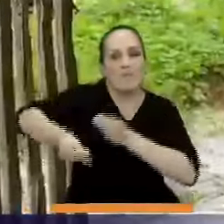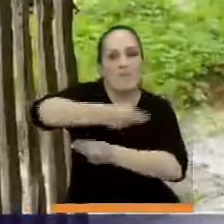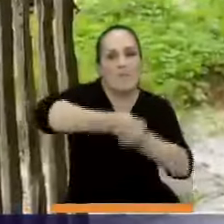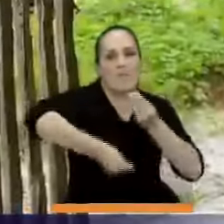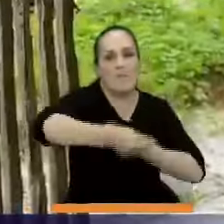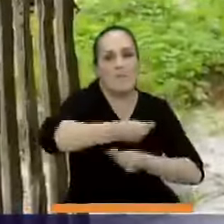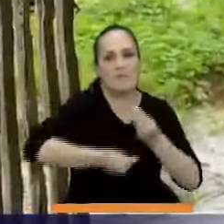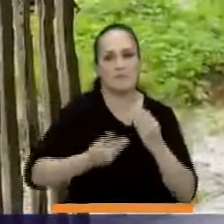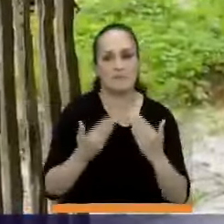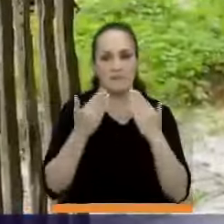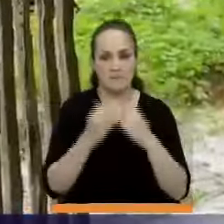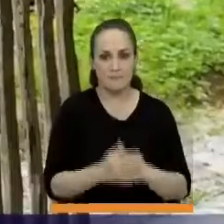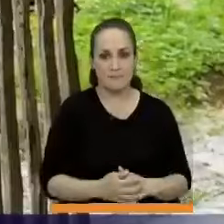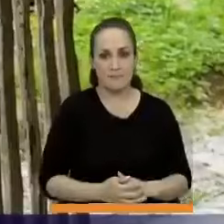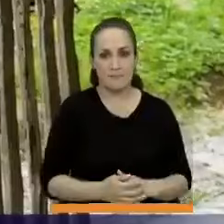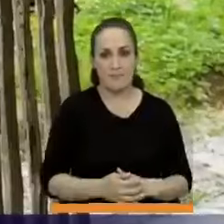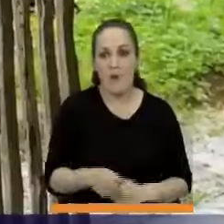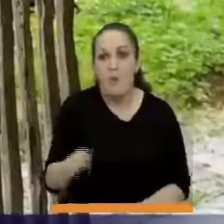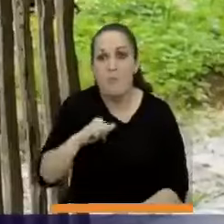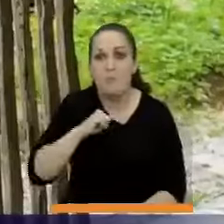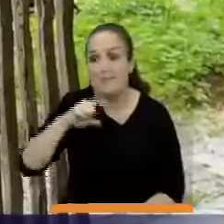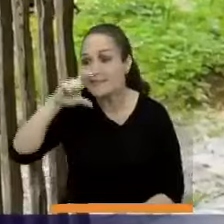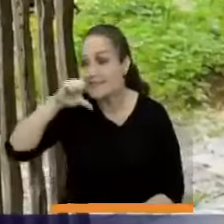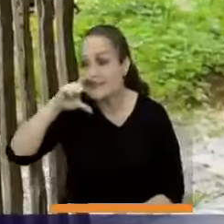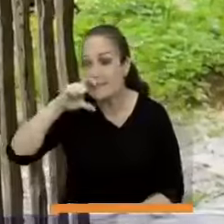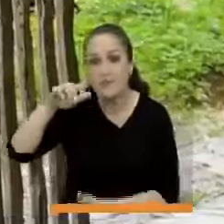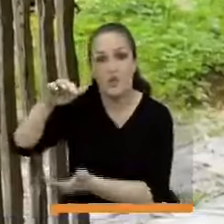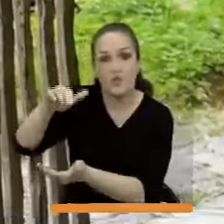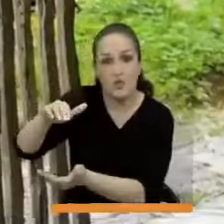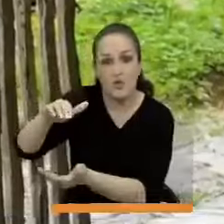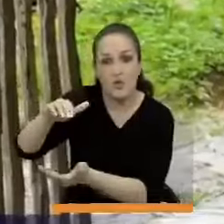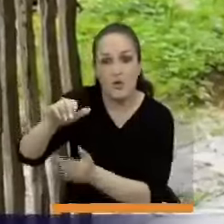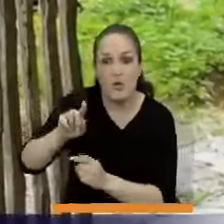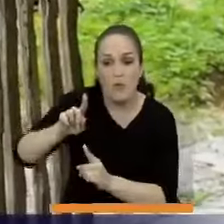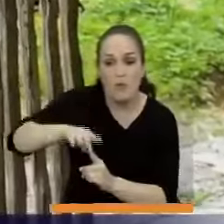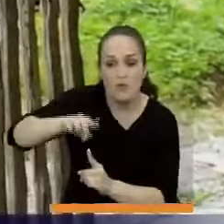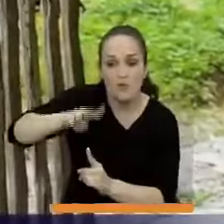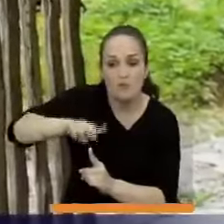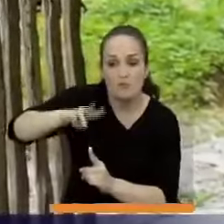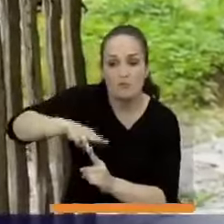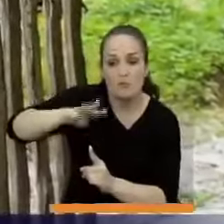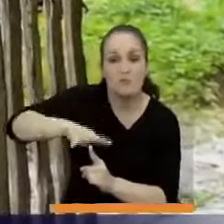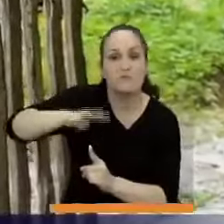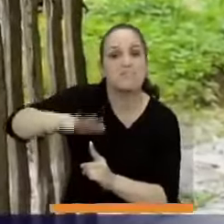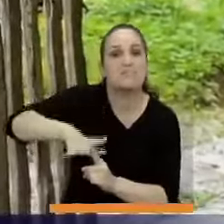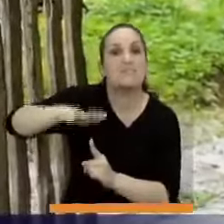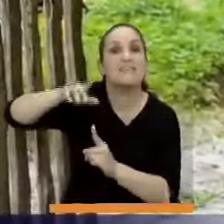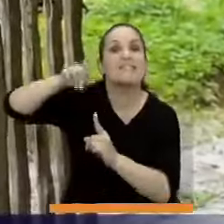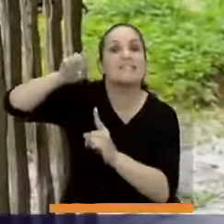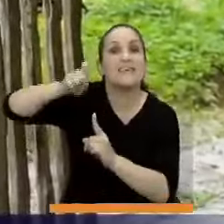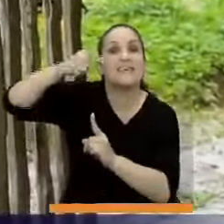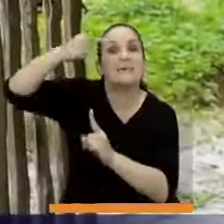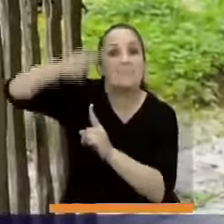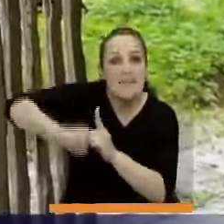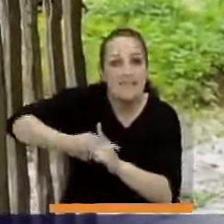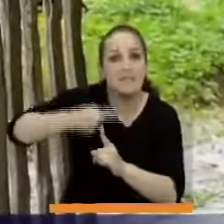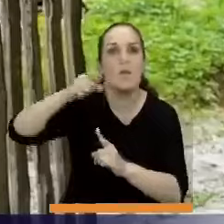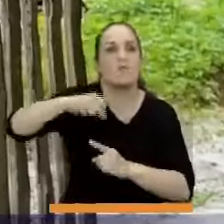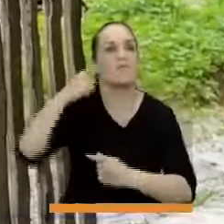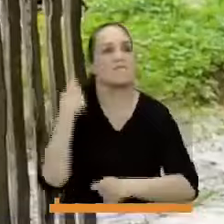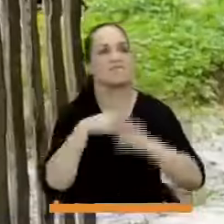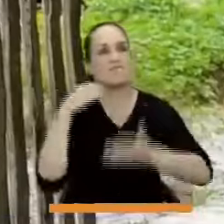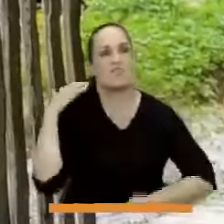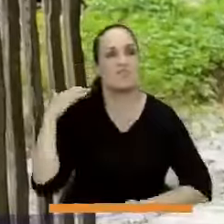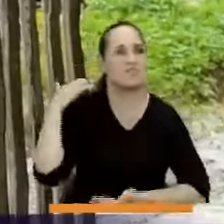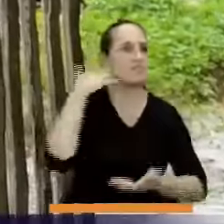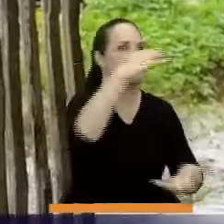su cría de cerditos en 7 meses que pueda comercializarse en comunidades o afuera,